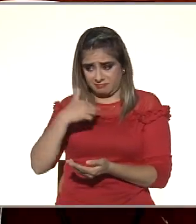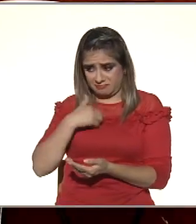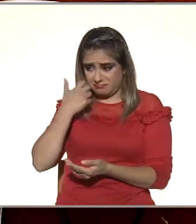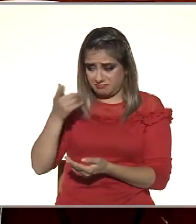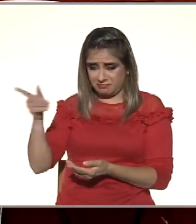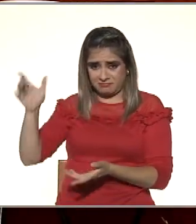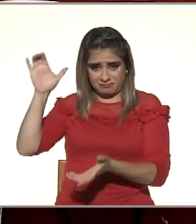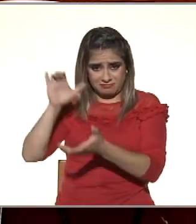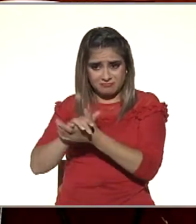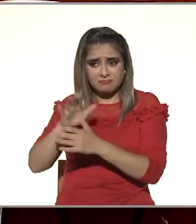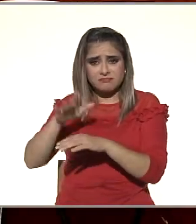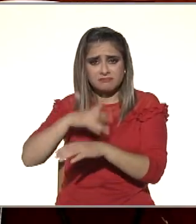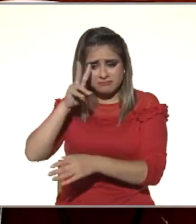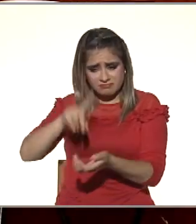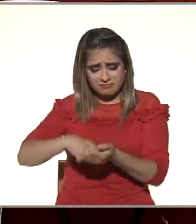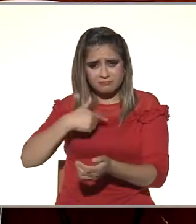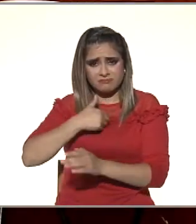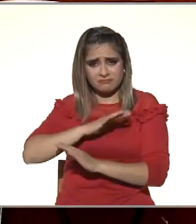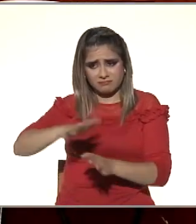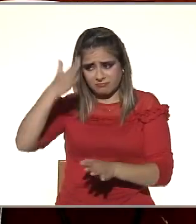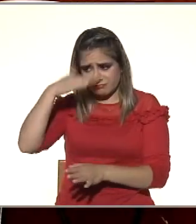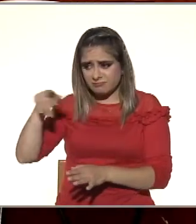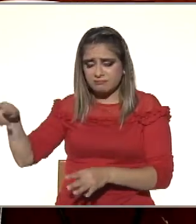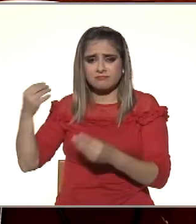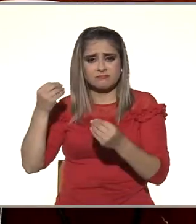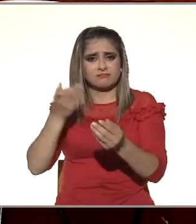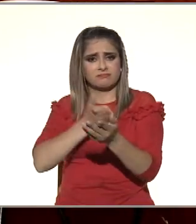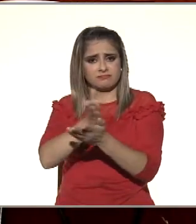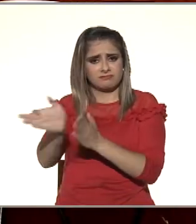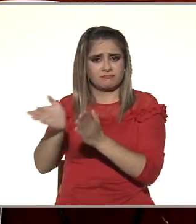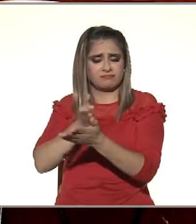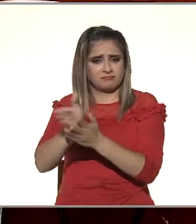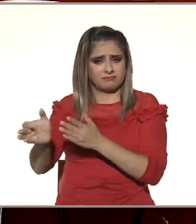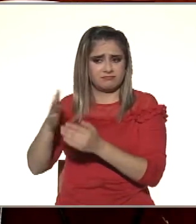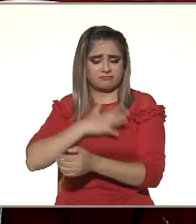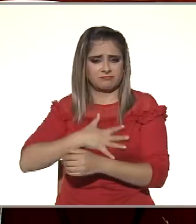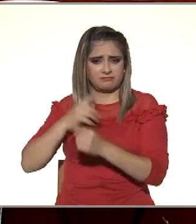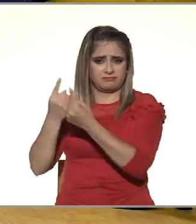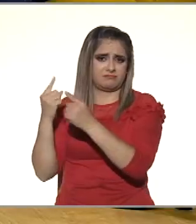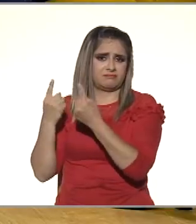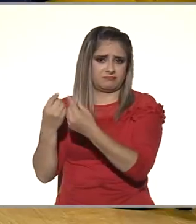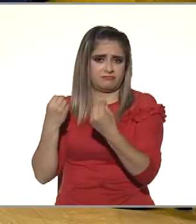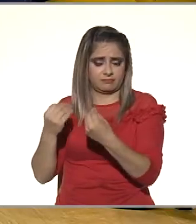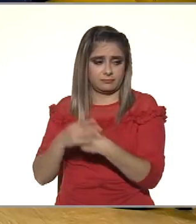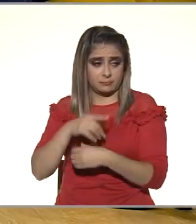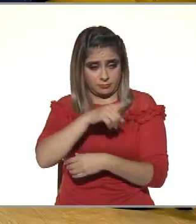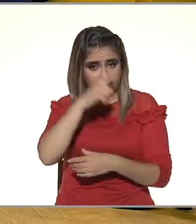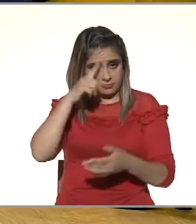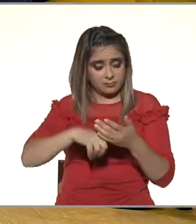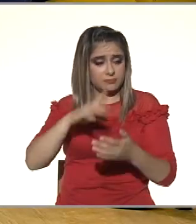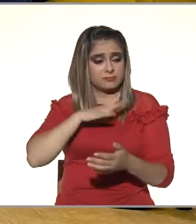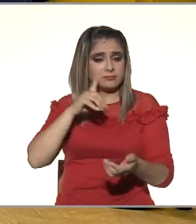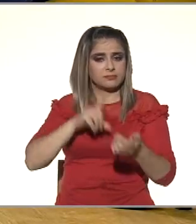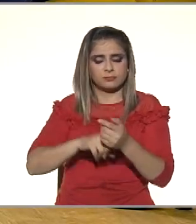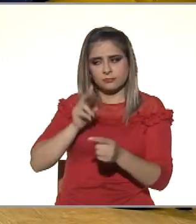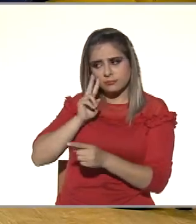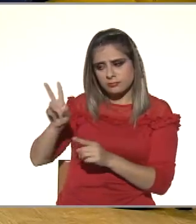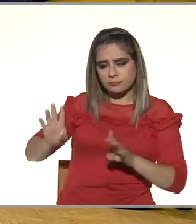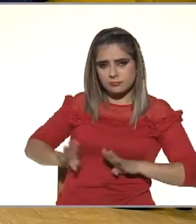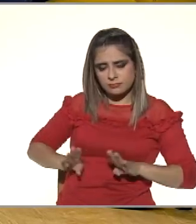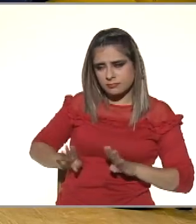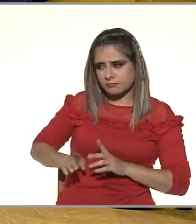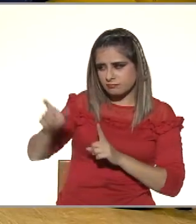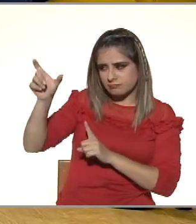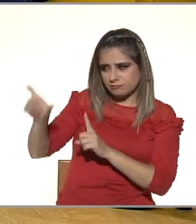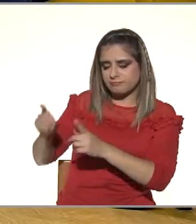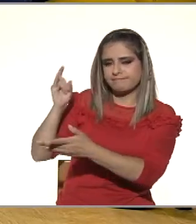casarte con alguien con quien has tenido ya toda esta vivencia. O sea, ¿tú crees que hay señales de alarma? O sea, de repente hay